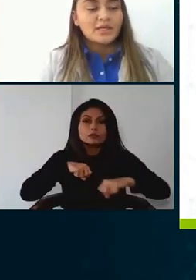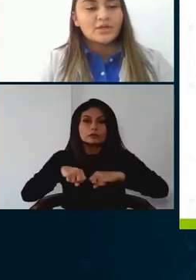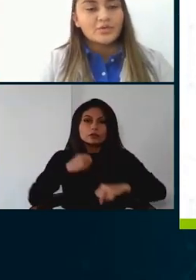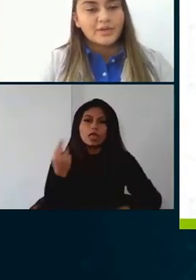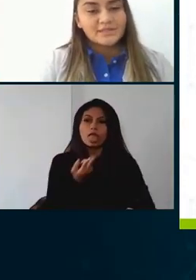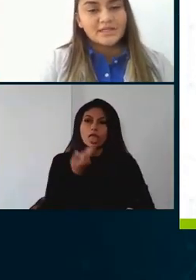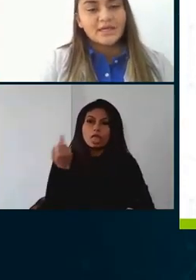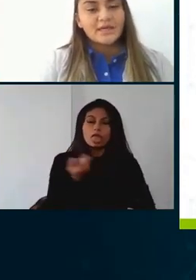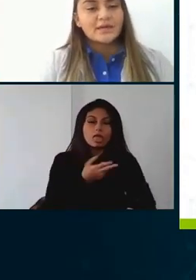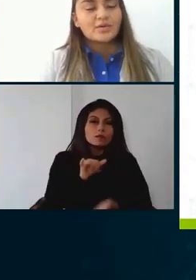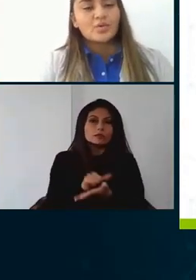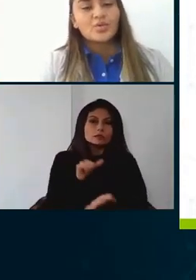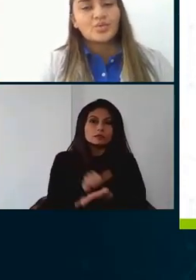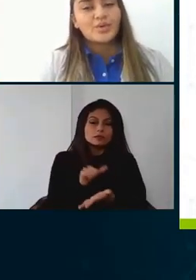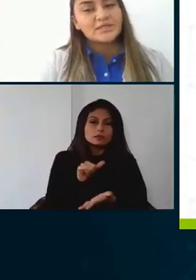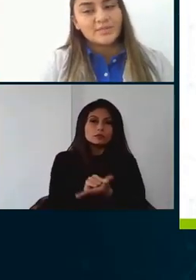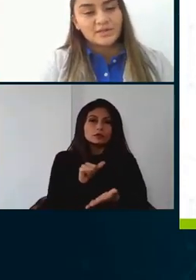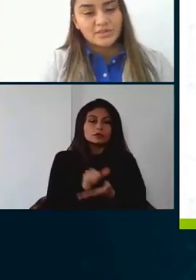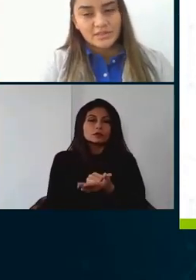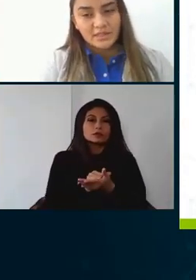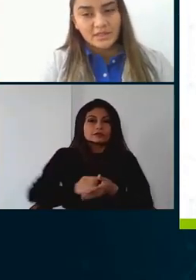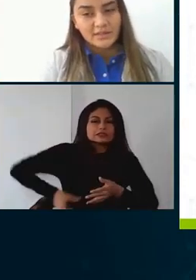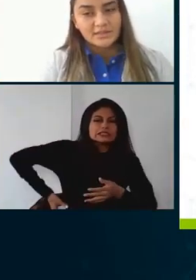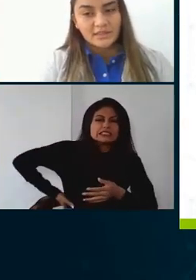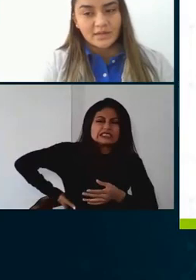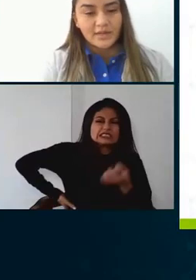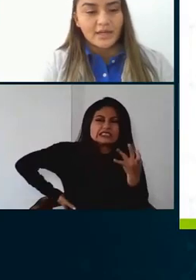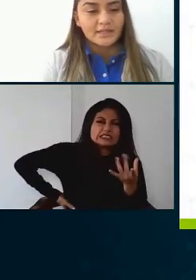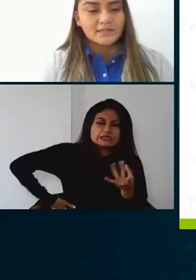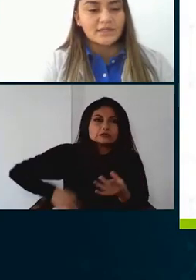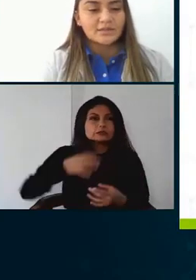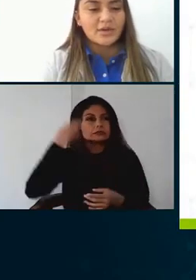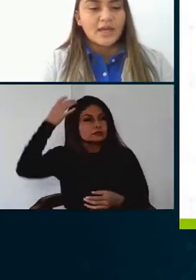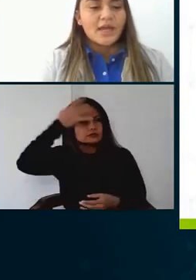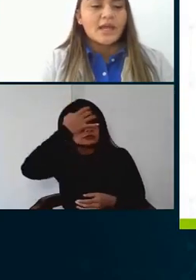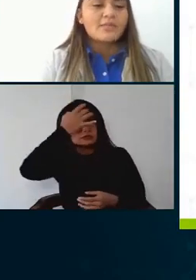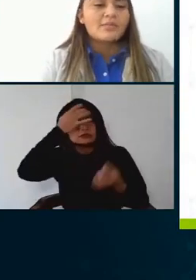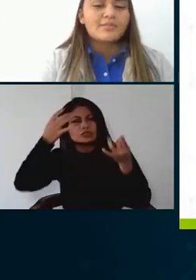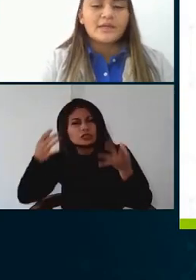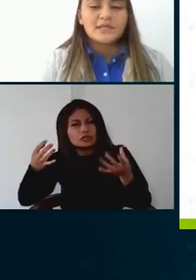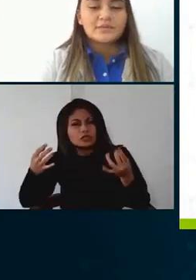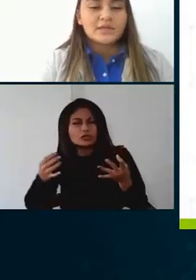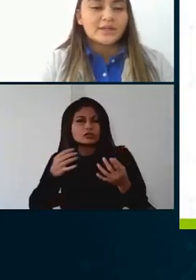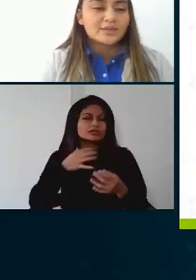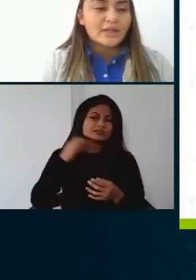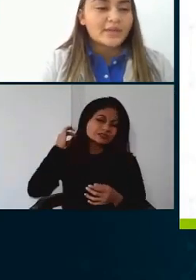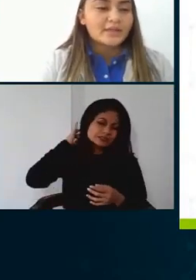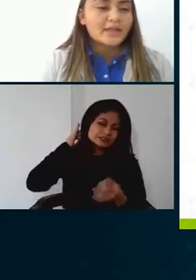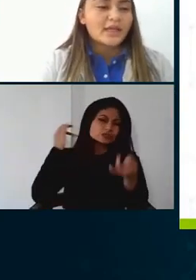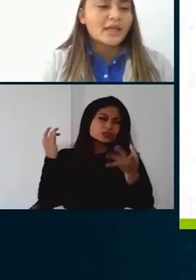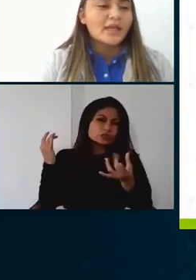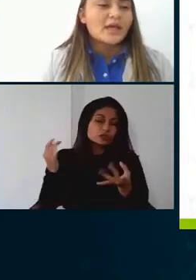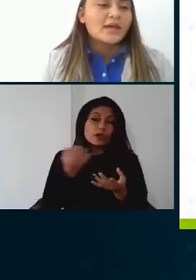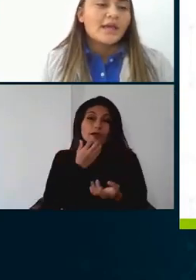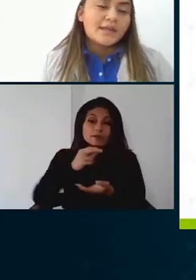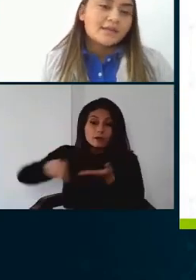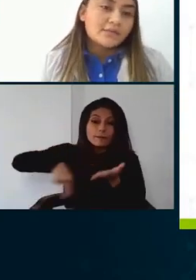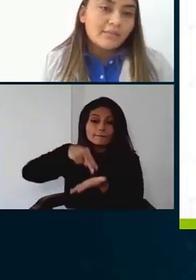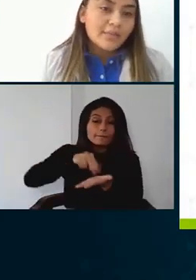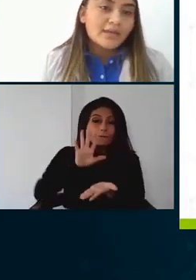repetitivo y no hubiese unas pausas activas determinadas, ¿cierto? Estamos hablando también de